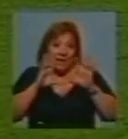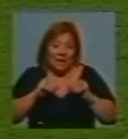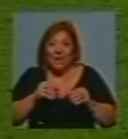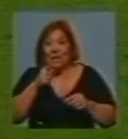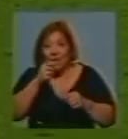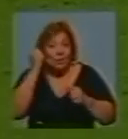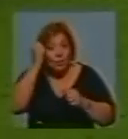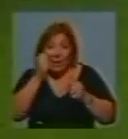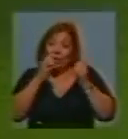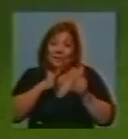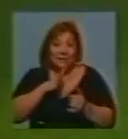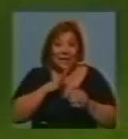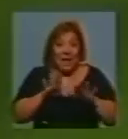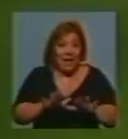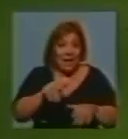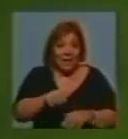está ahí.